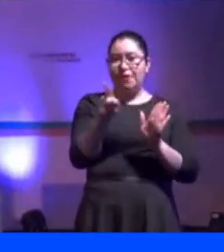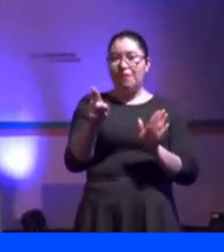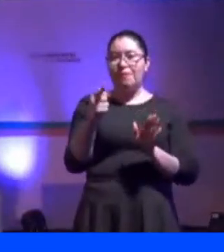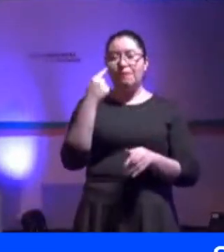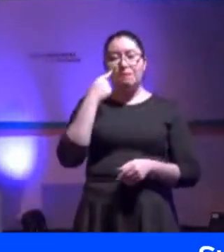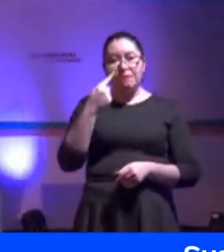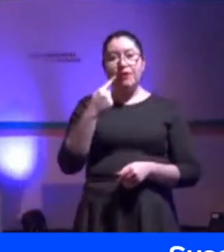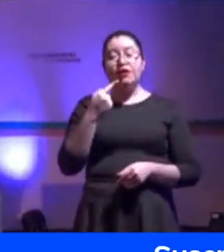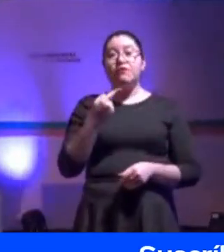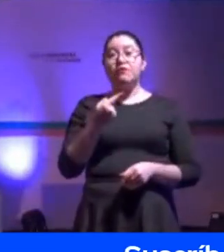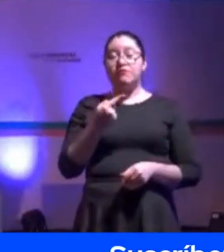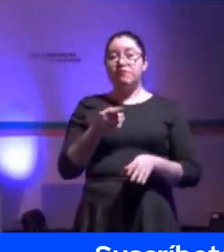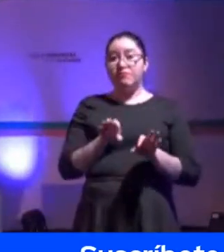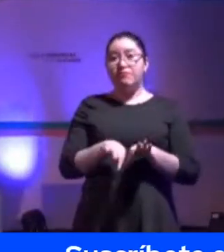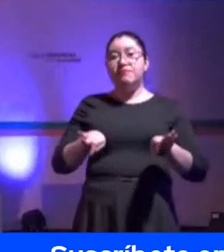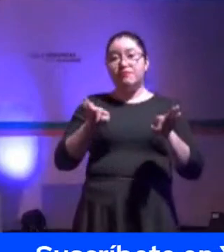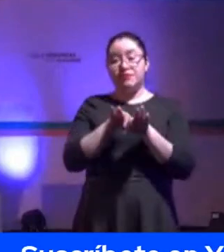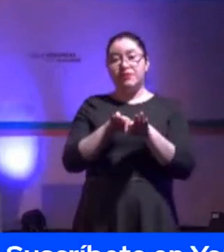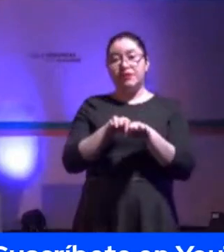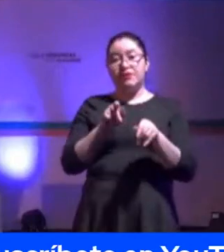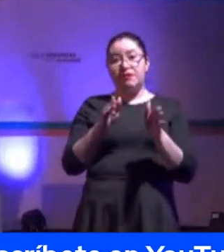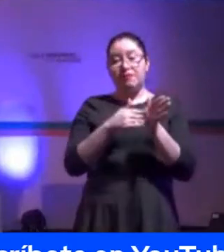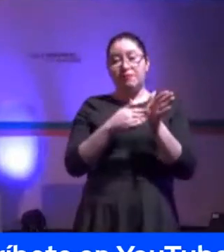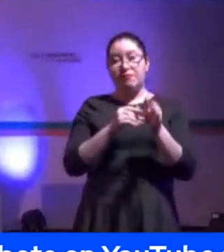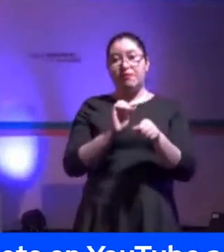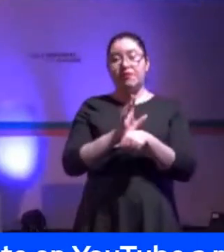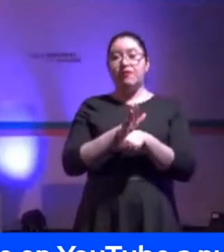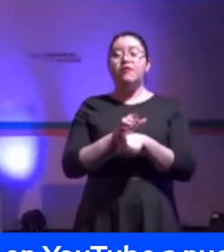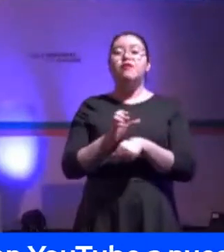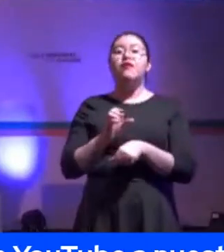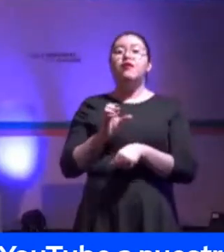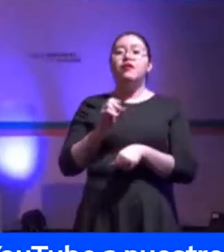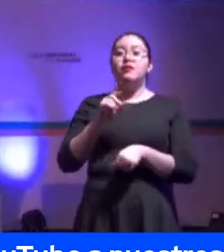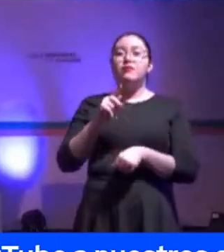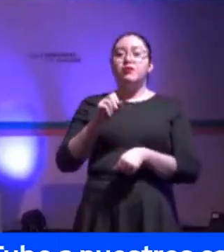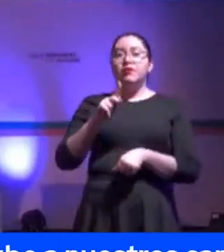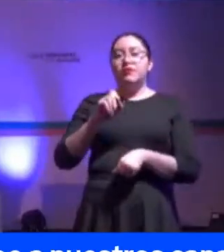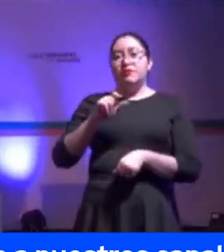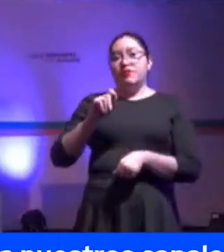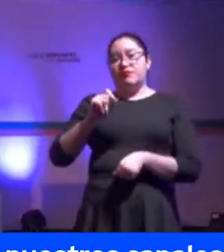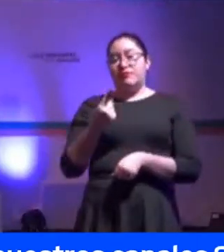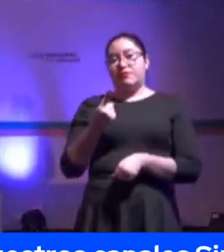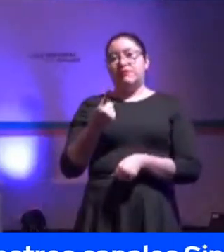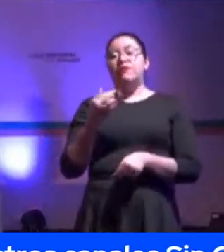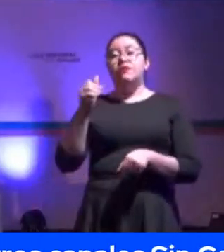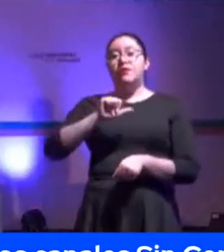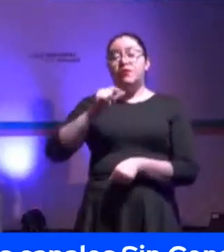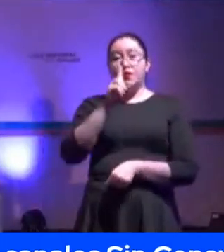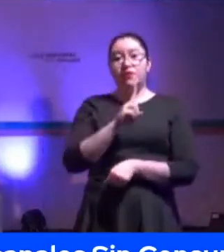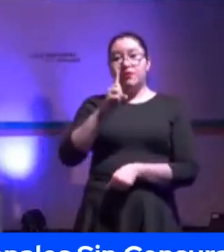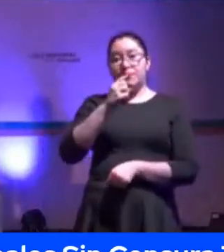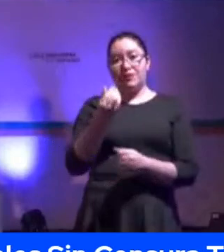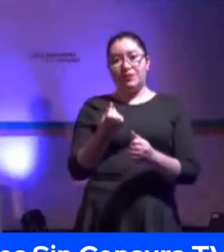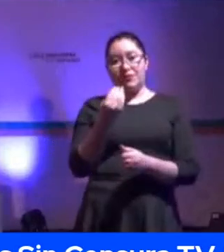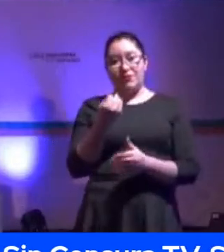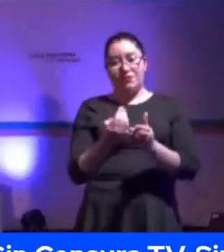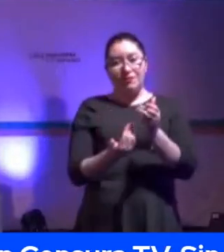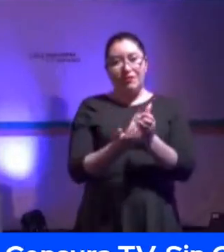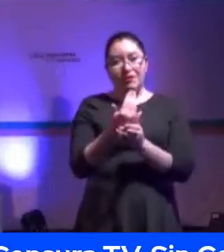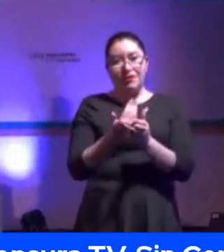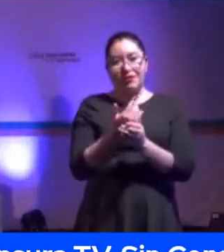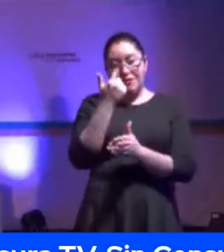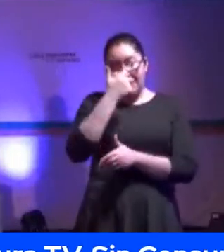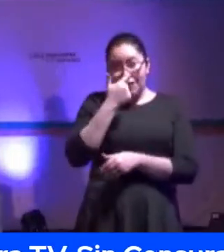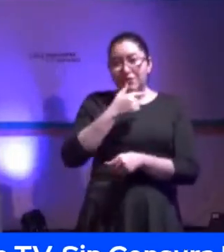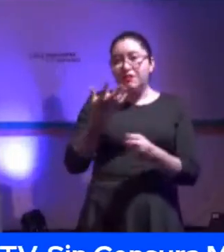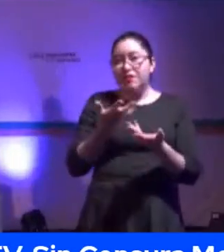es un gran momento para ver este documental. Va a estar en Capital 21 a partir de hoy domingo, se estrena a las 9 de la noche y creo que cada domingo va a estar un